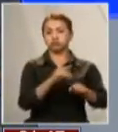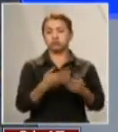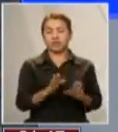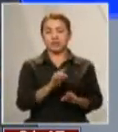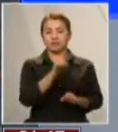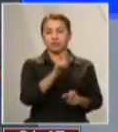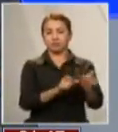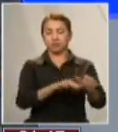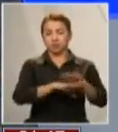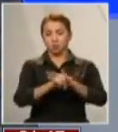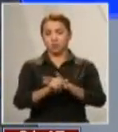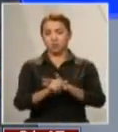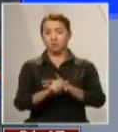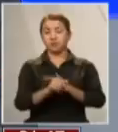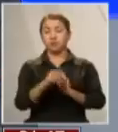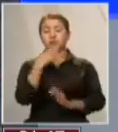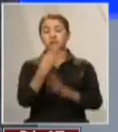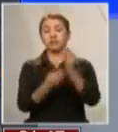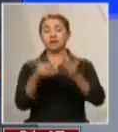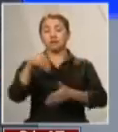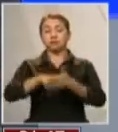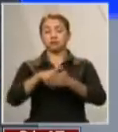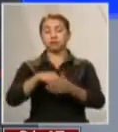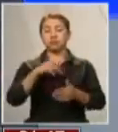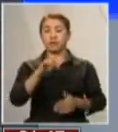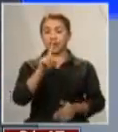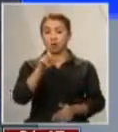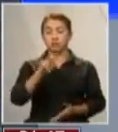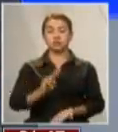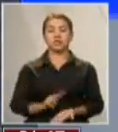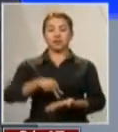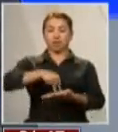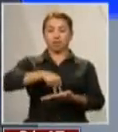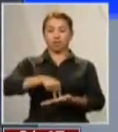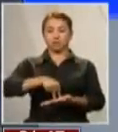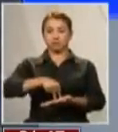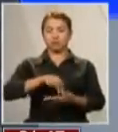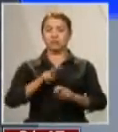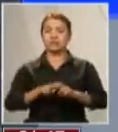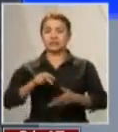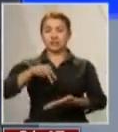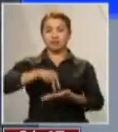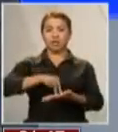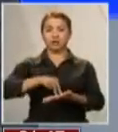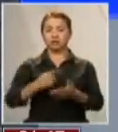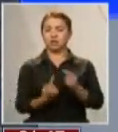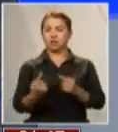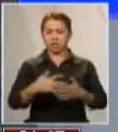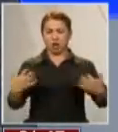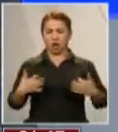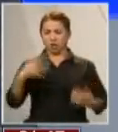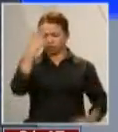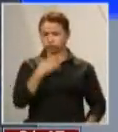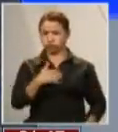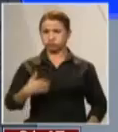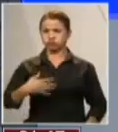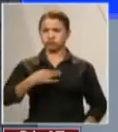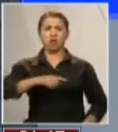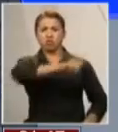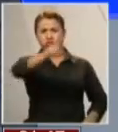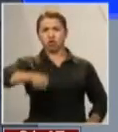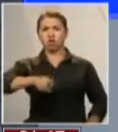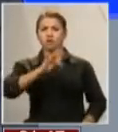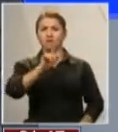argumento más. Resulta que cuando termina esta votación, la diputada Cariola se levanta su asiento, sale enojada de la sala y nos grita que somos todos unos